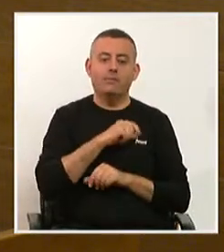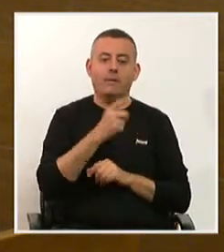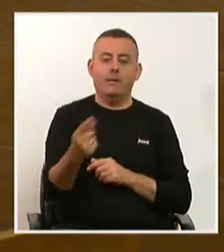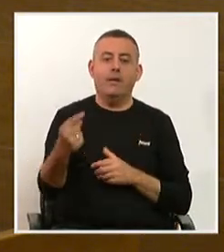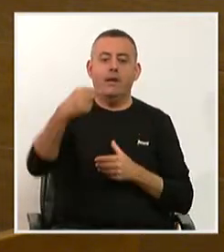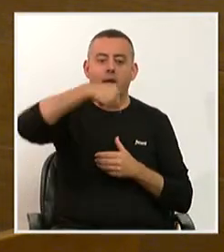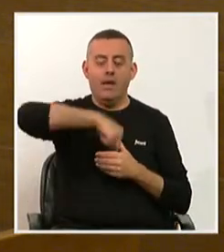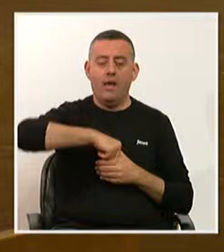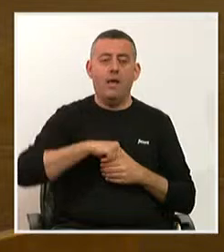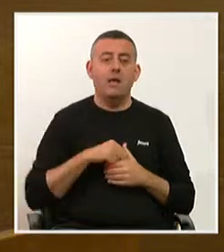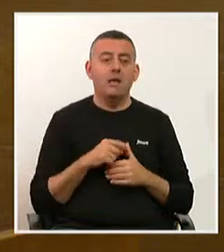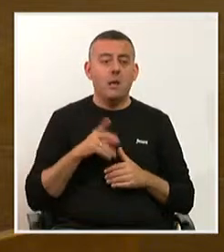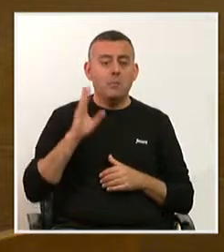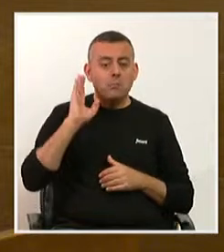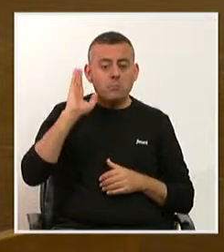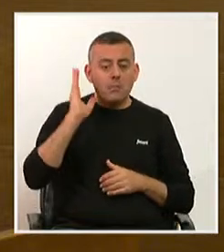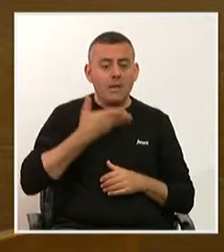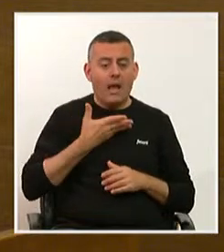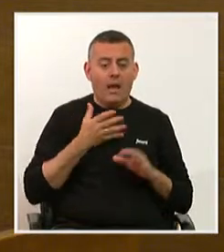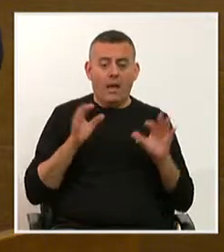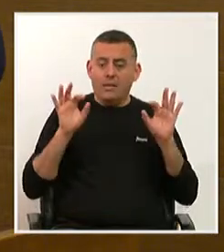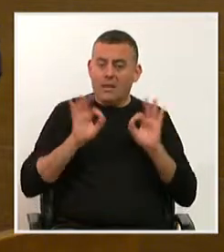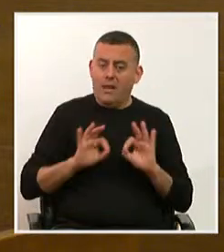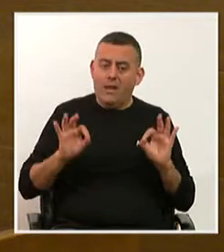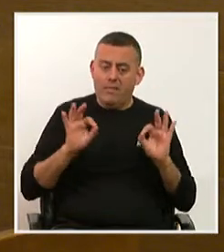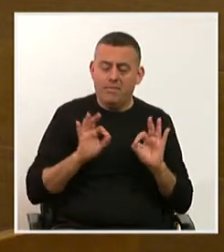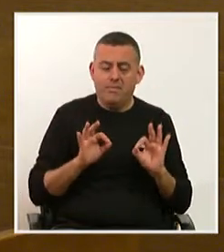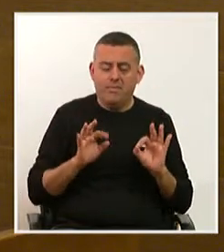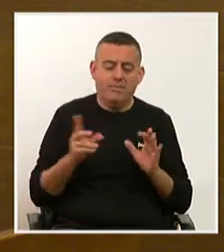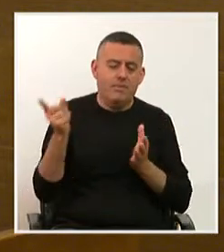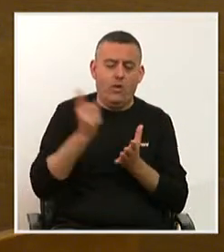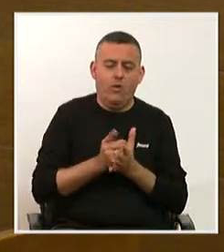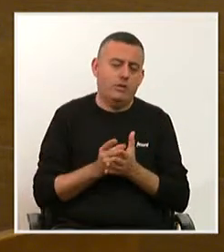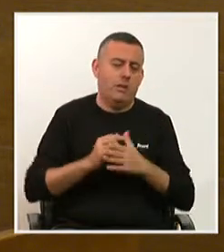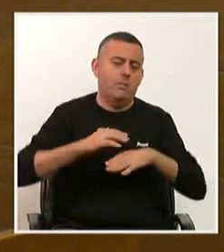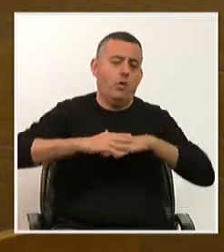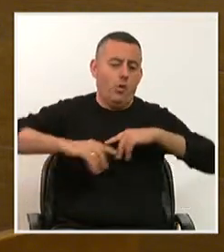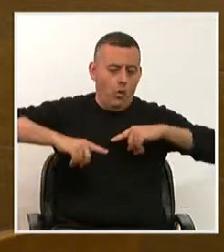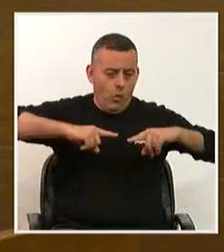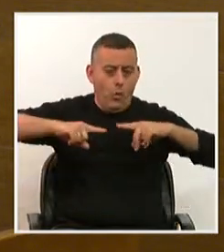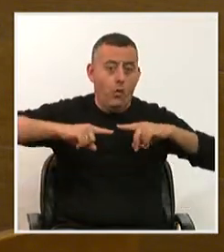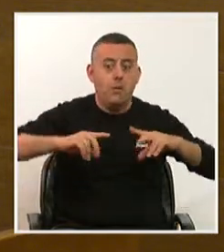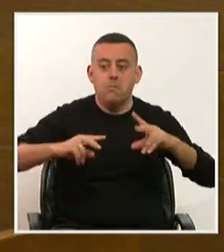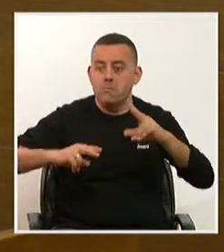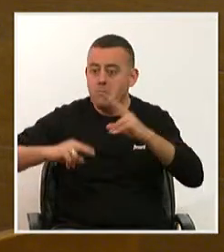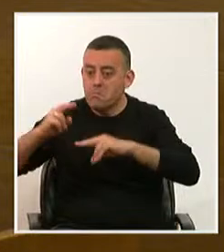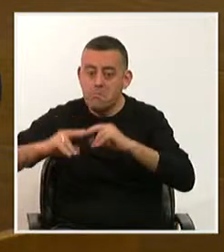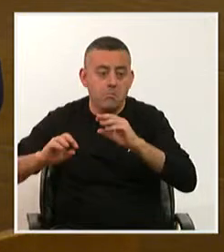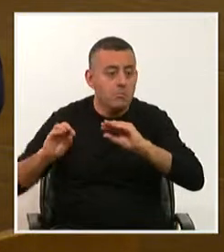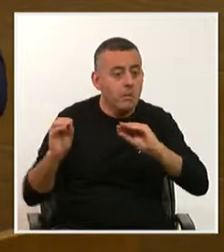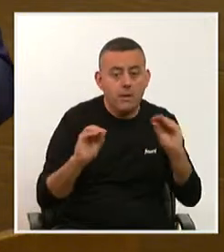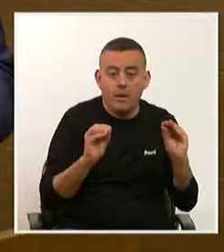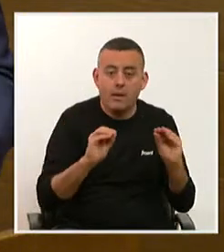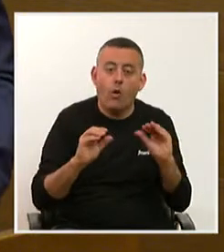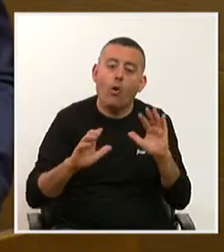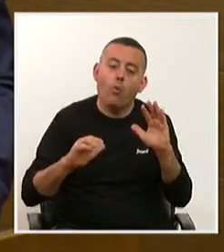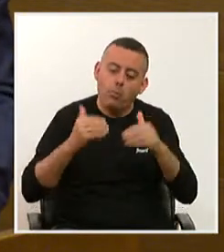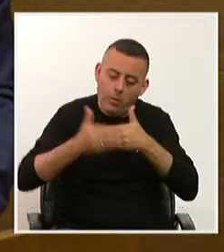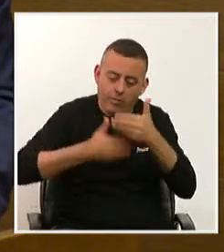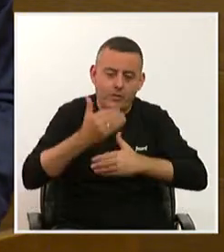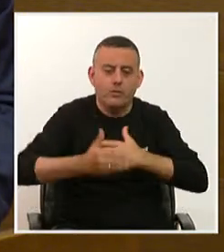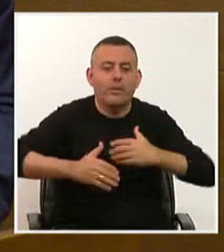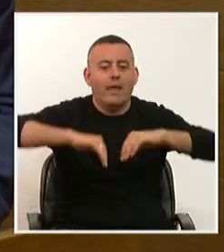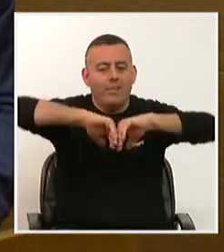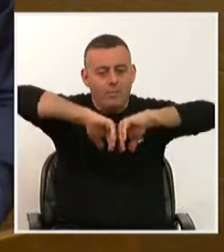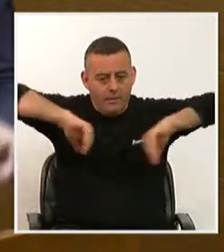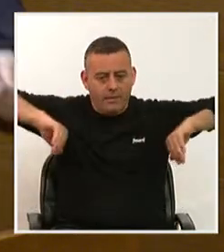responsabilidad penal volver a rearmar el proceso independentista Pero claro con nuevos